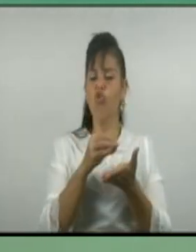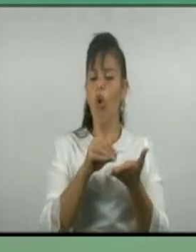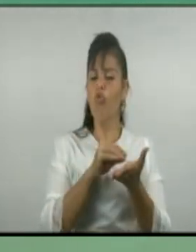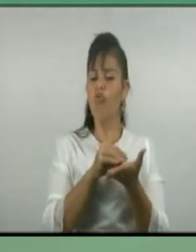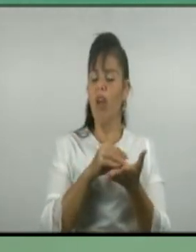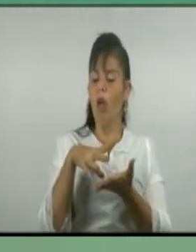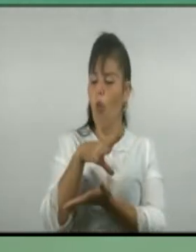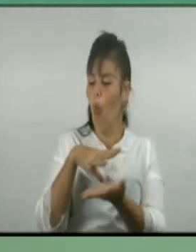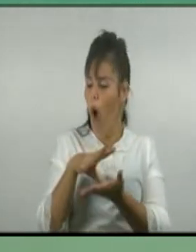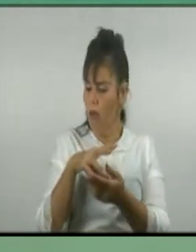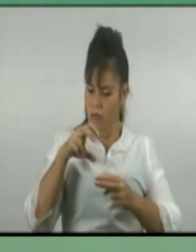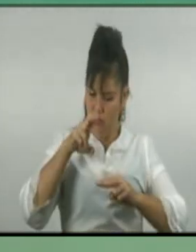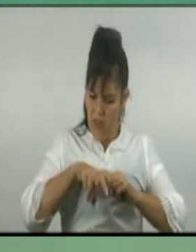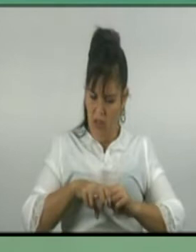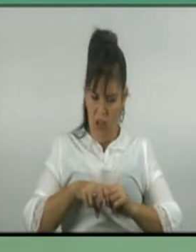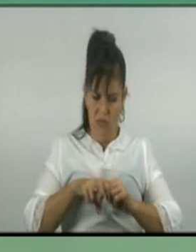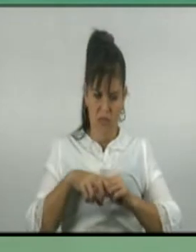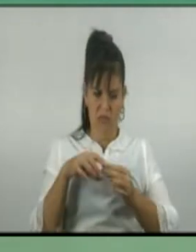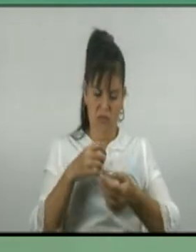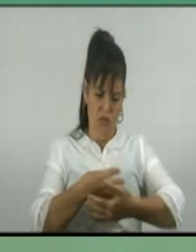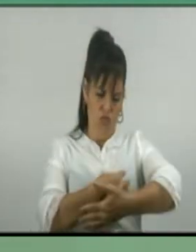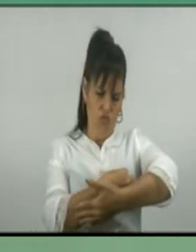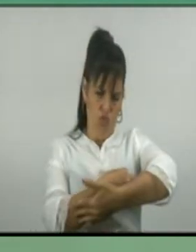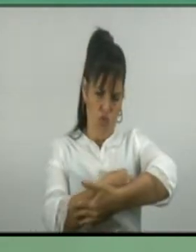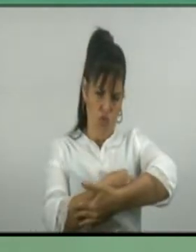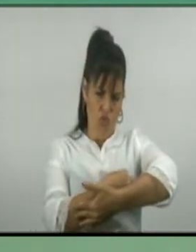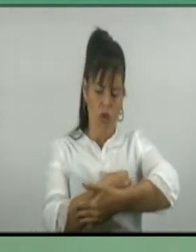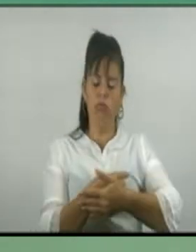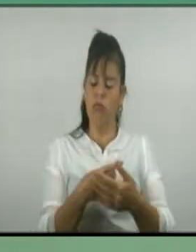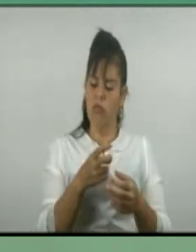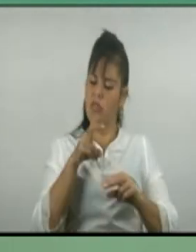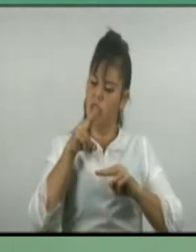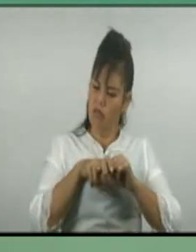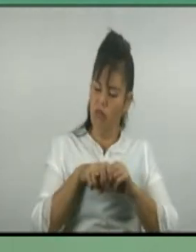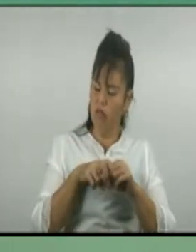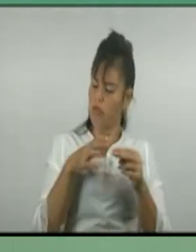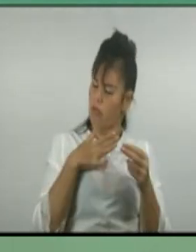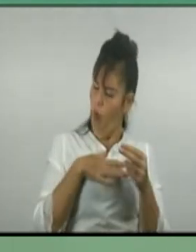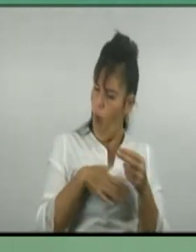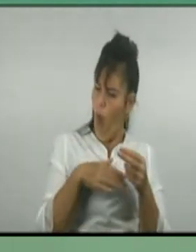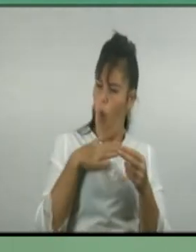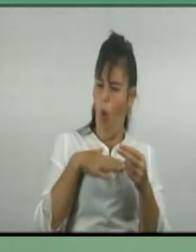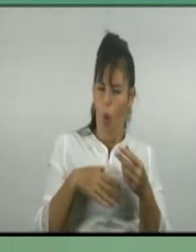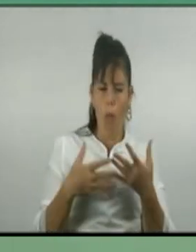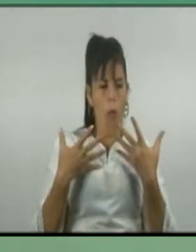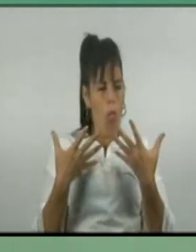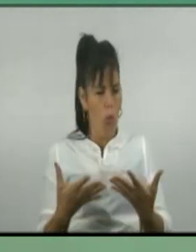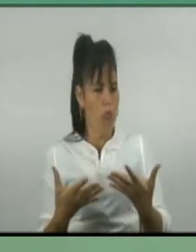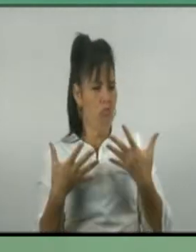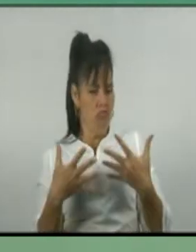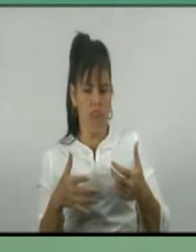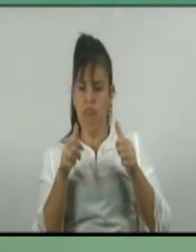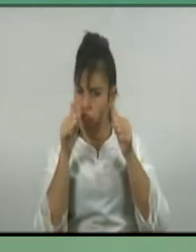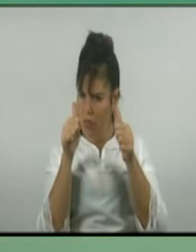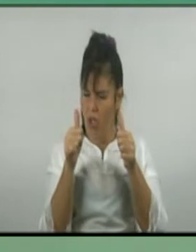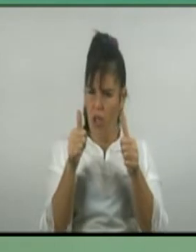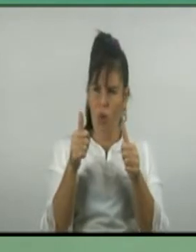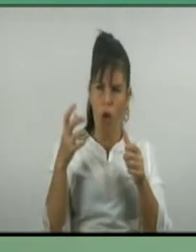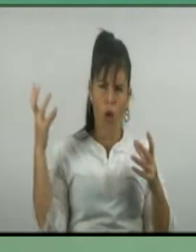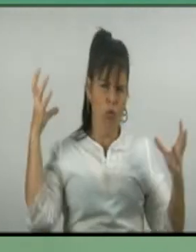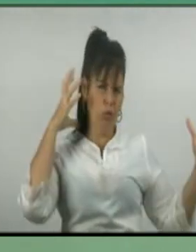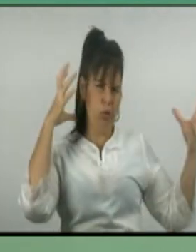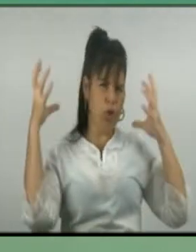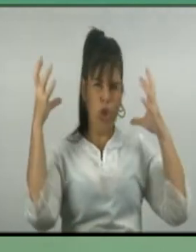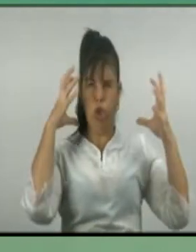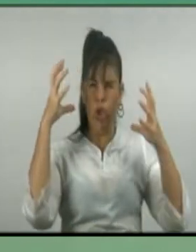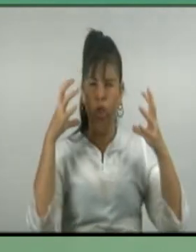debe ser debe ser un lugar cómodo un lugar donde no exista demasiado ruido debe lavarse las manos